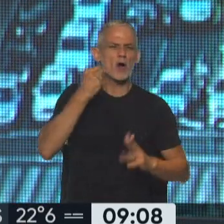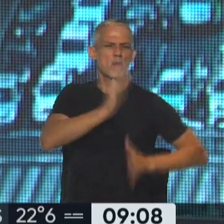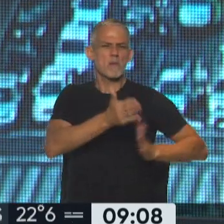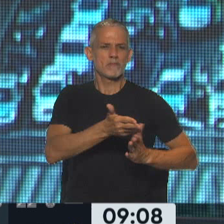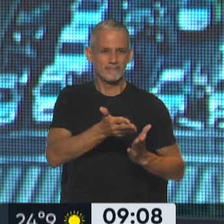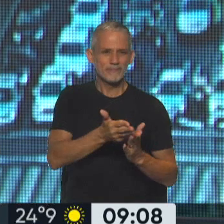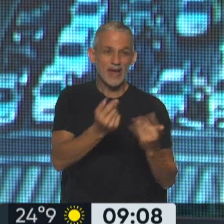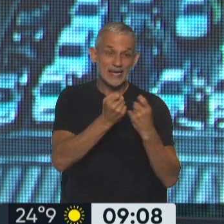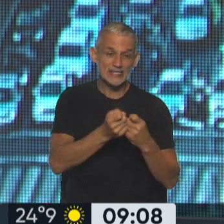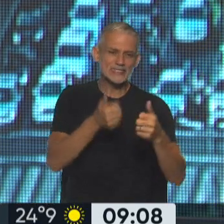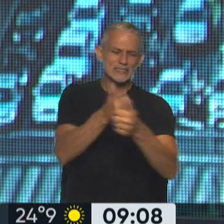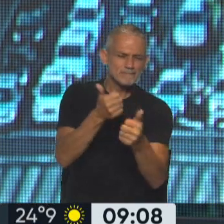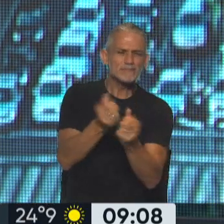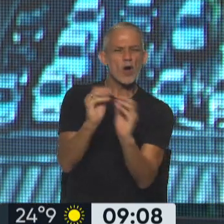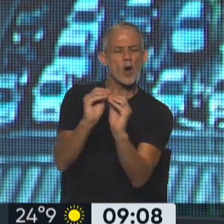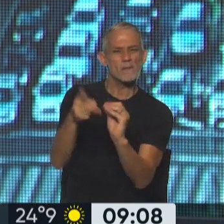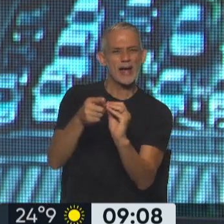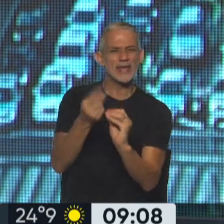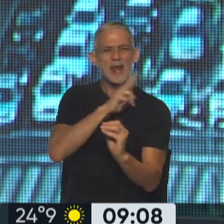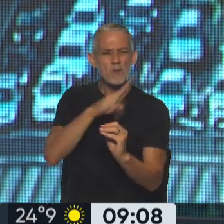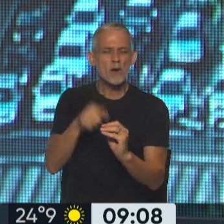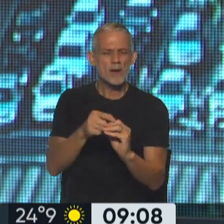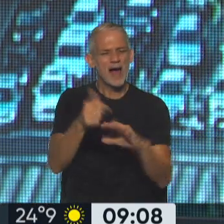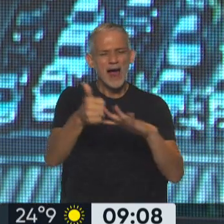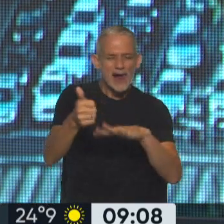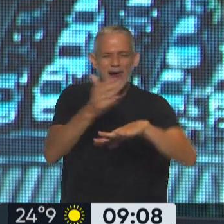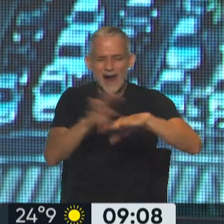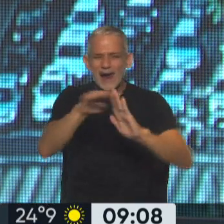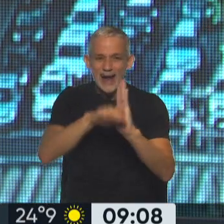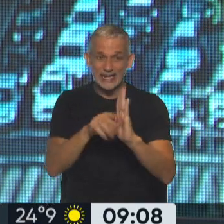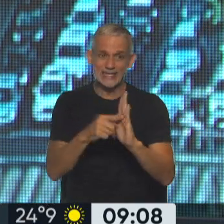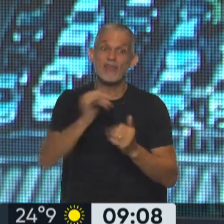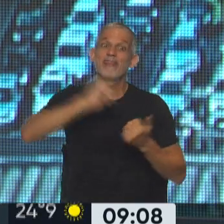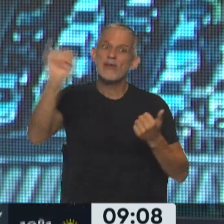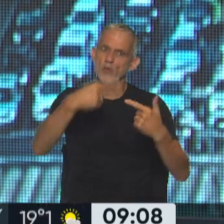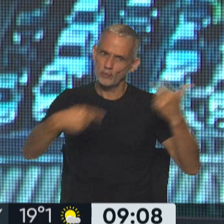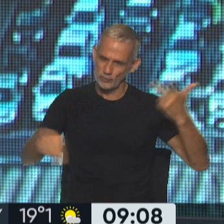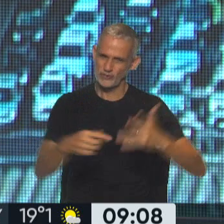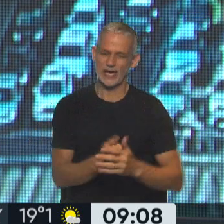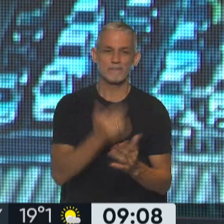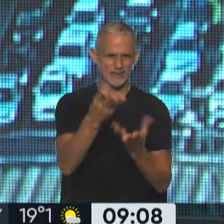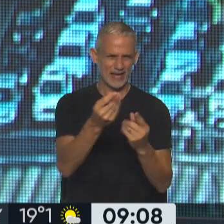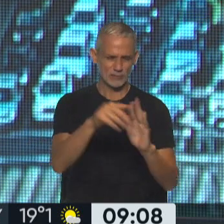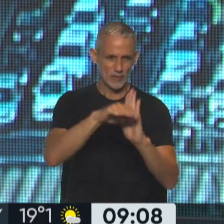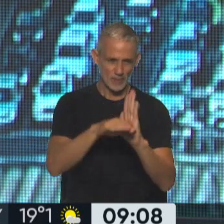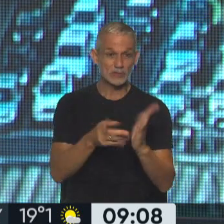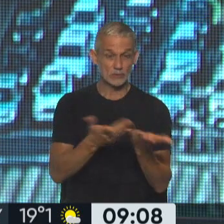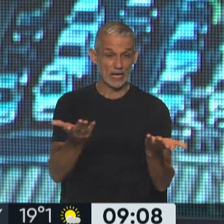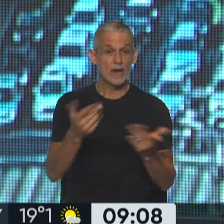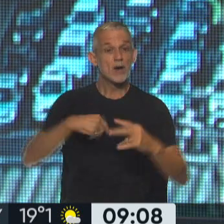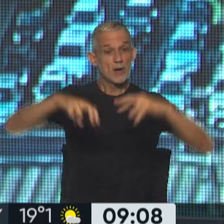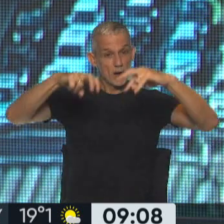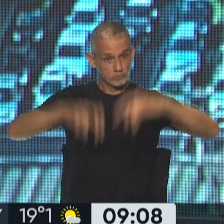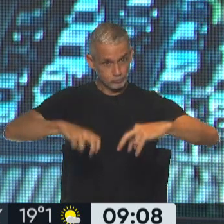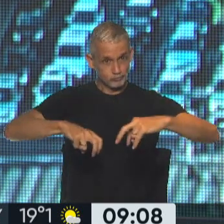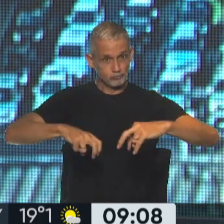y que necesitan de una compañera que las pueda guiar en la ruta de la denuncia, que es bastante compleja. Y podemos sentarnos